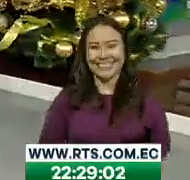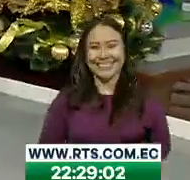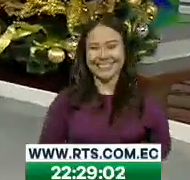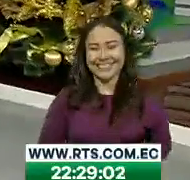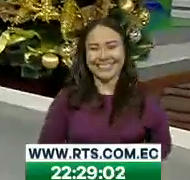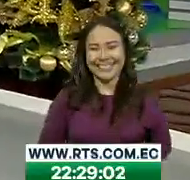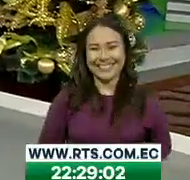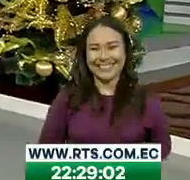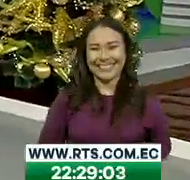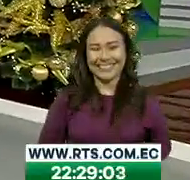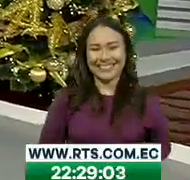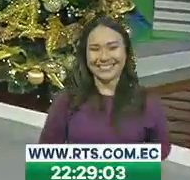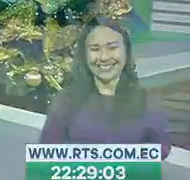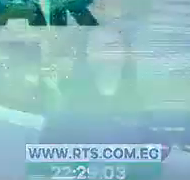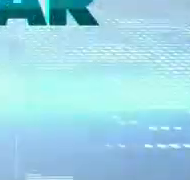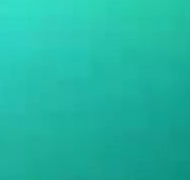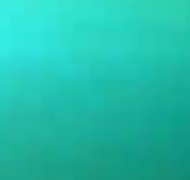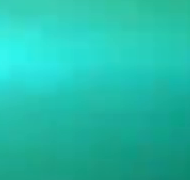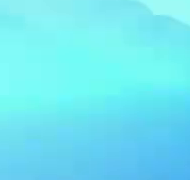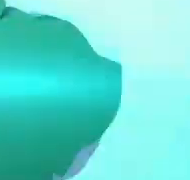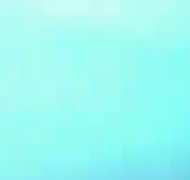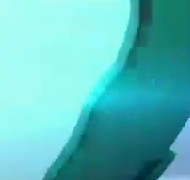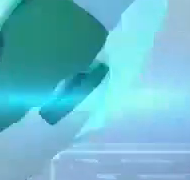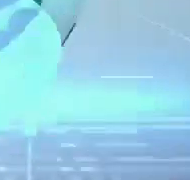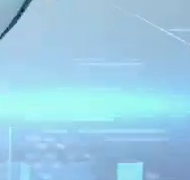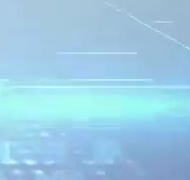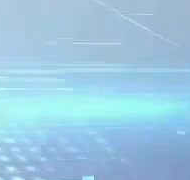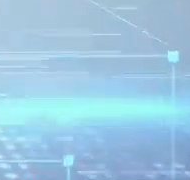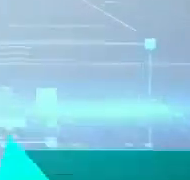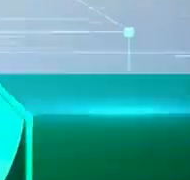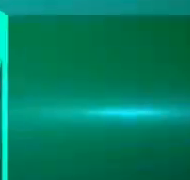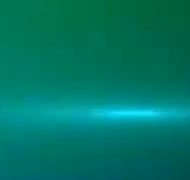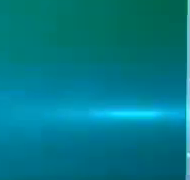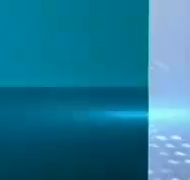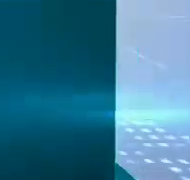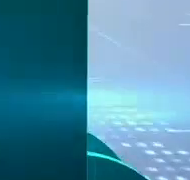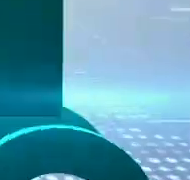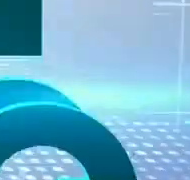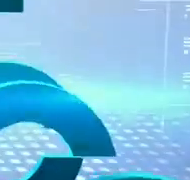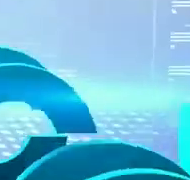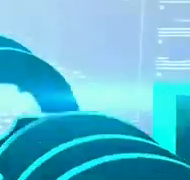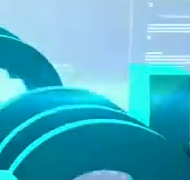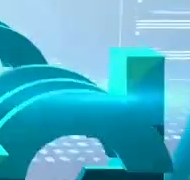tres, mis pasitos son descalzos sin estrés.